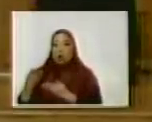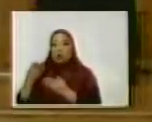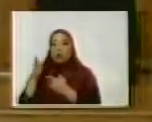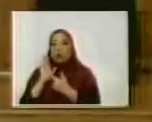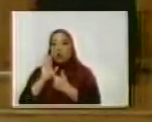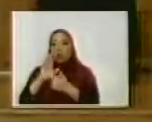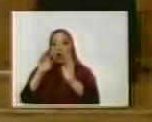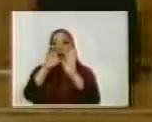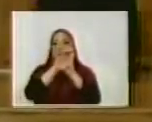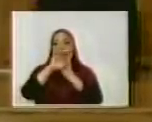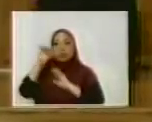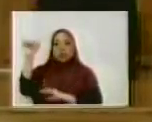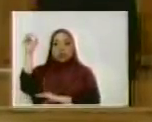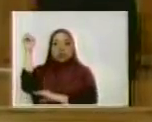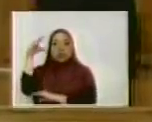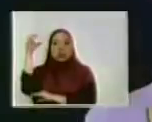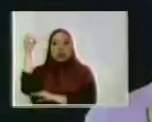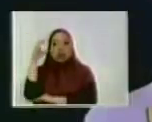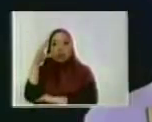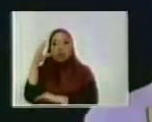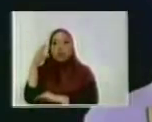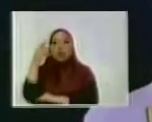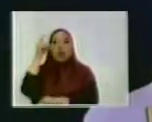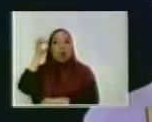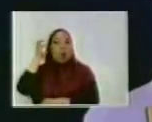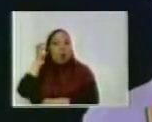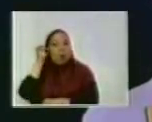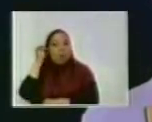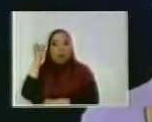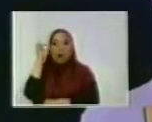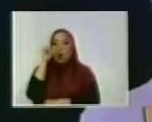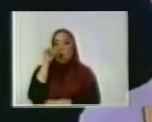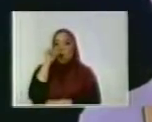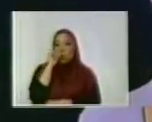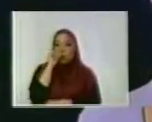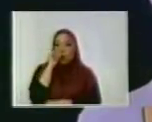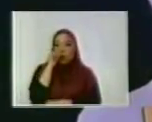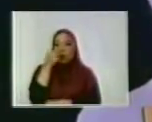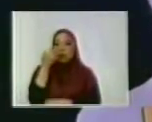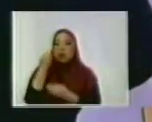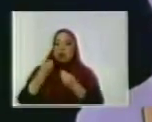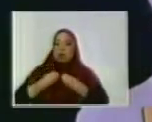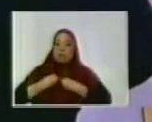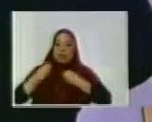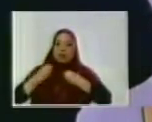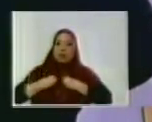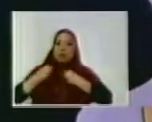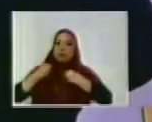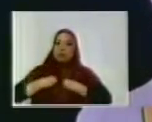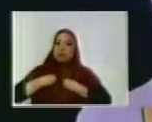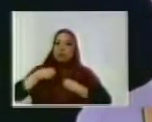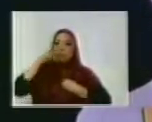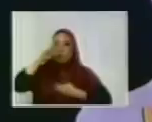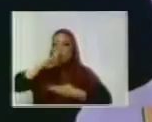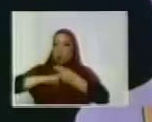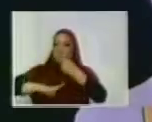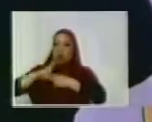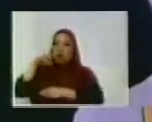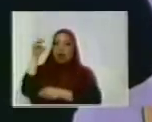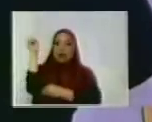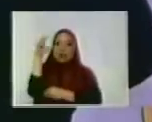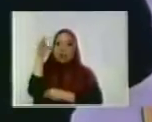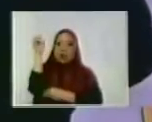Nacional Constituyente, ante las mujeres y los hombres que hacen vida en esta honorable